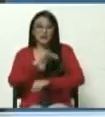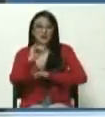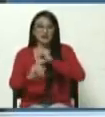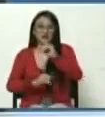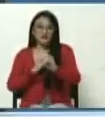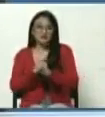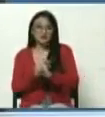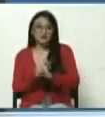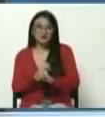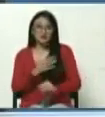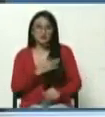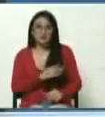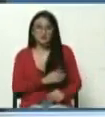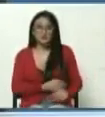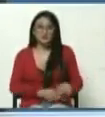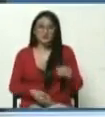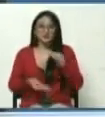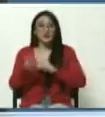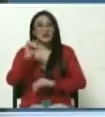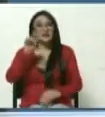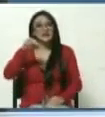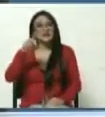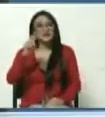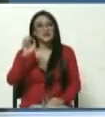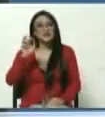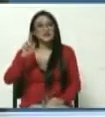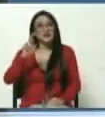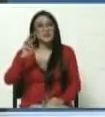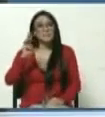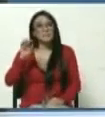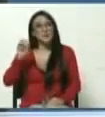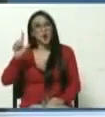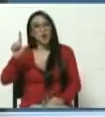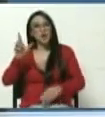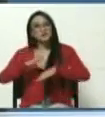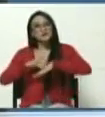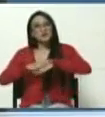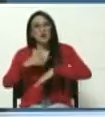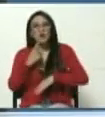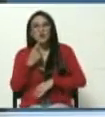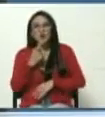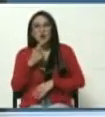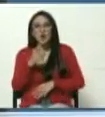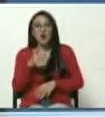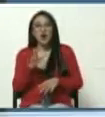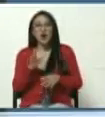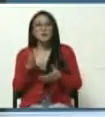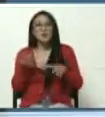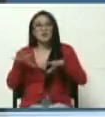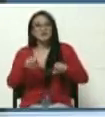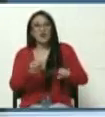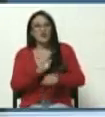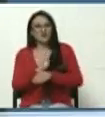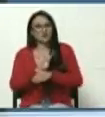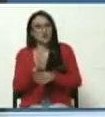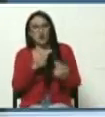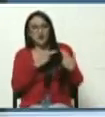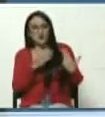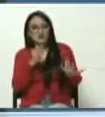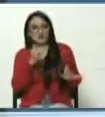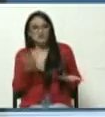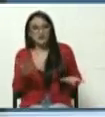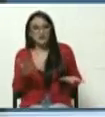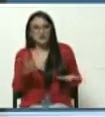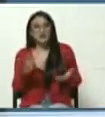internacional ante Interpol, con alerta roja, por la usurpación de funciones, concierto